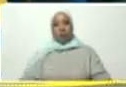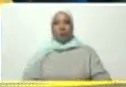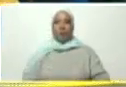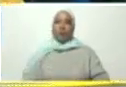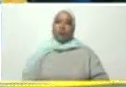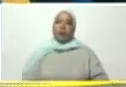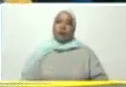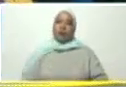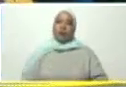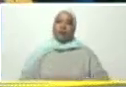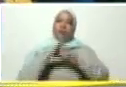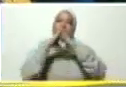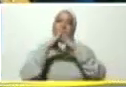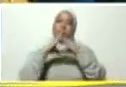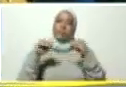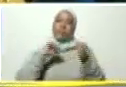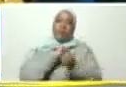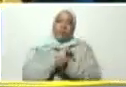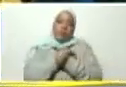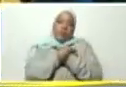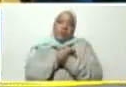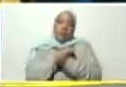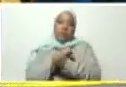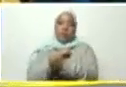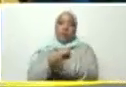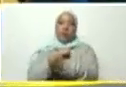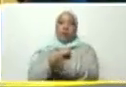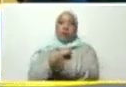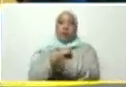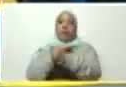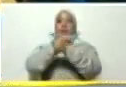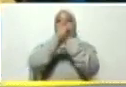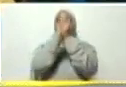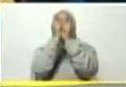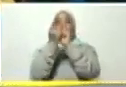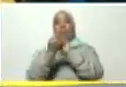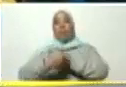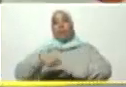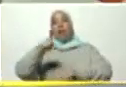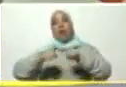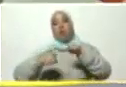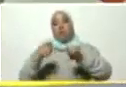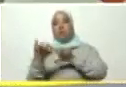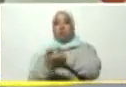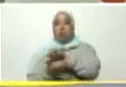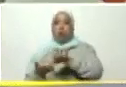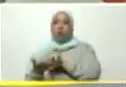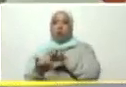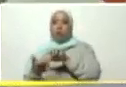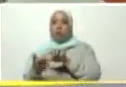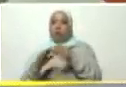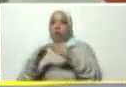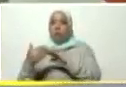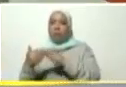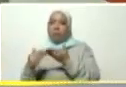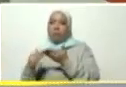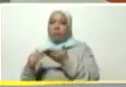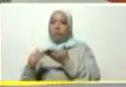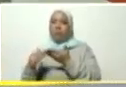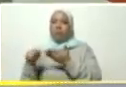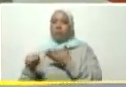y todo ese amor A veces Bueno se puede transformar en alguna pelea en algún sitio